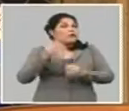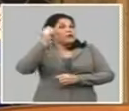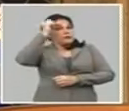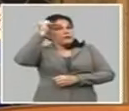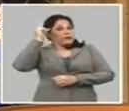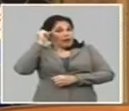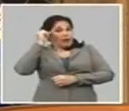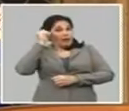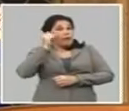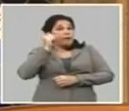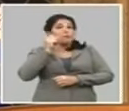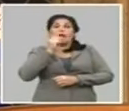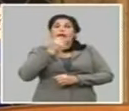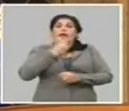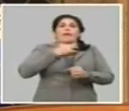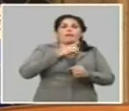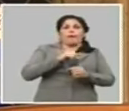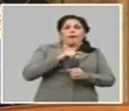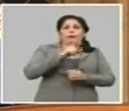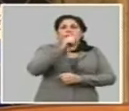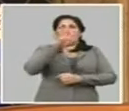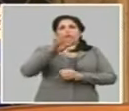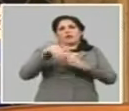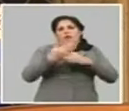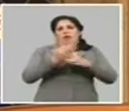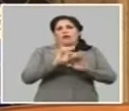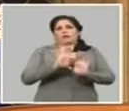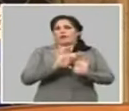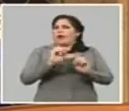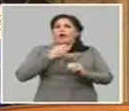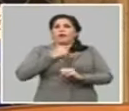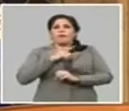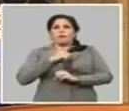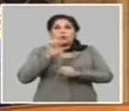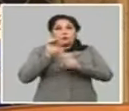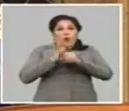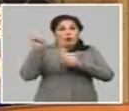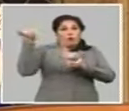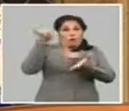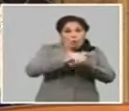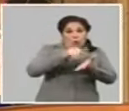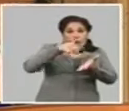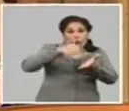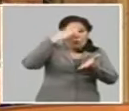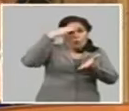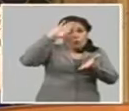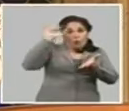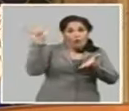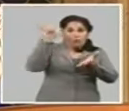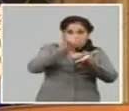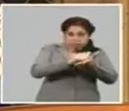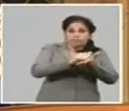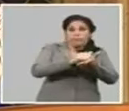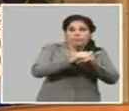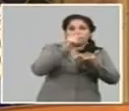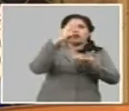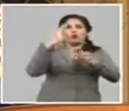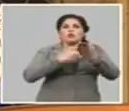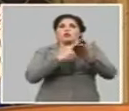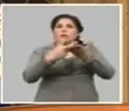de hasta 14 días en que una persona que está en contacto con la piel puede desarrollar la enfermedad por los síntomas en